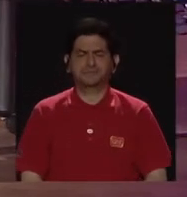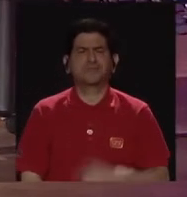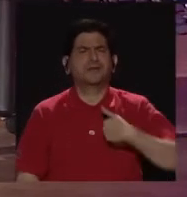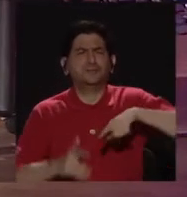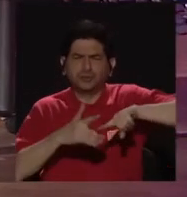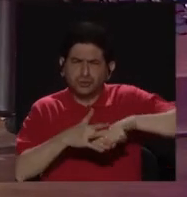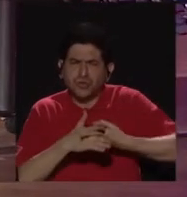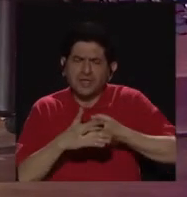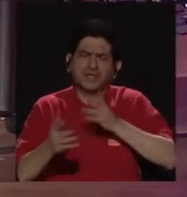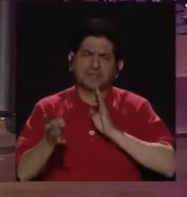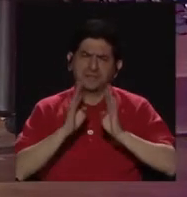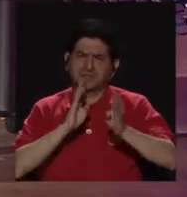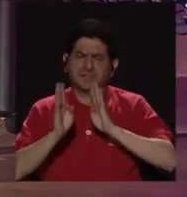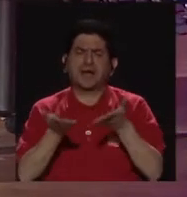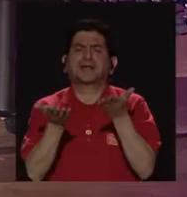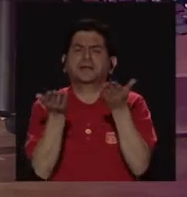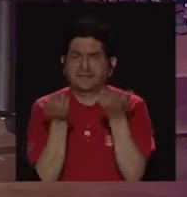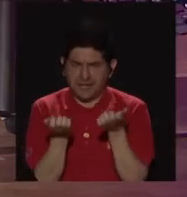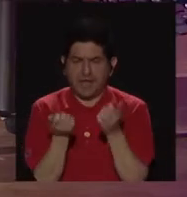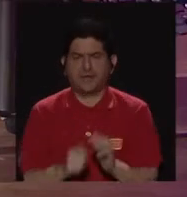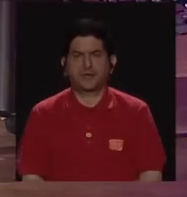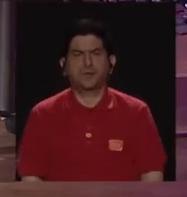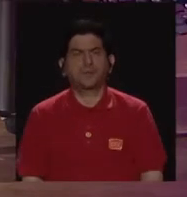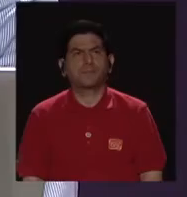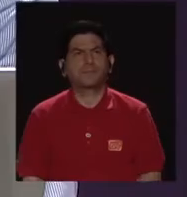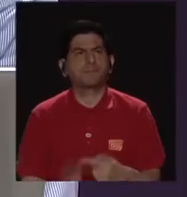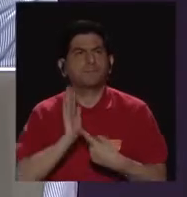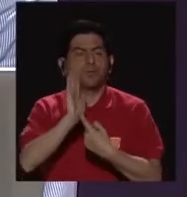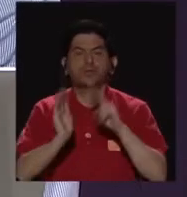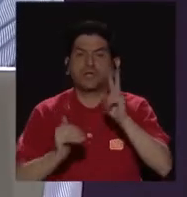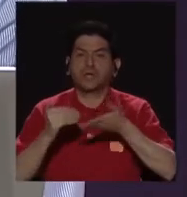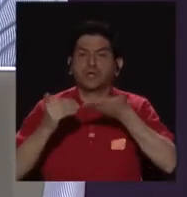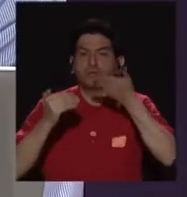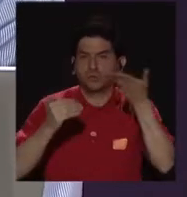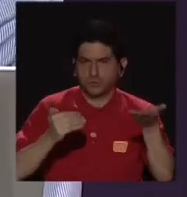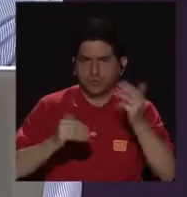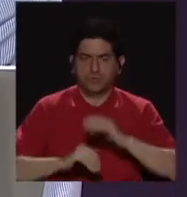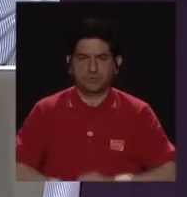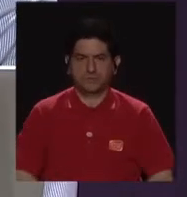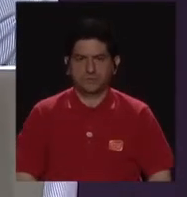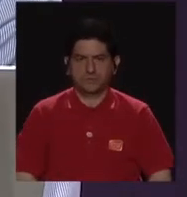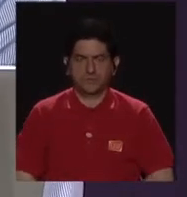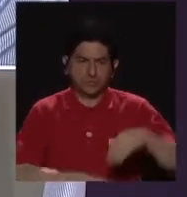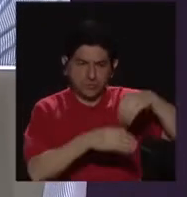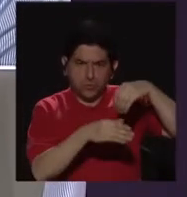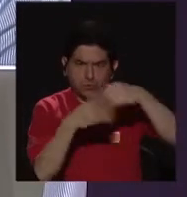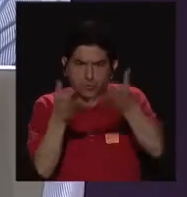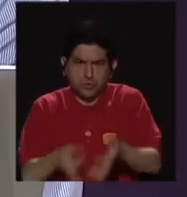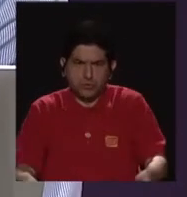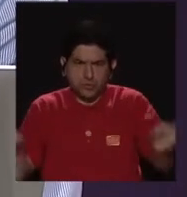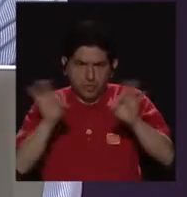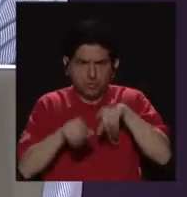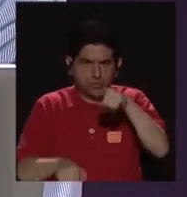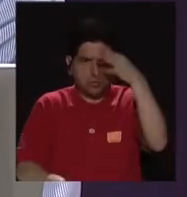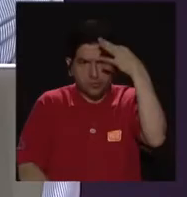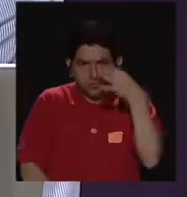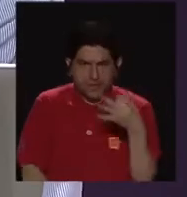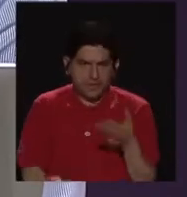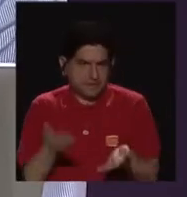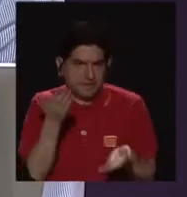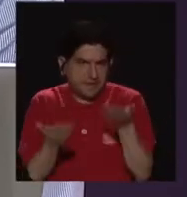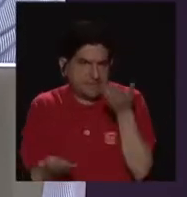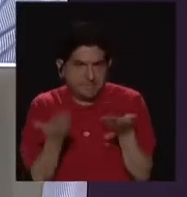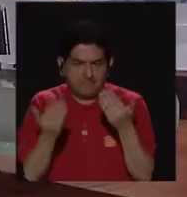gustaría iniciar la conversación rescatando dos aspectos o aportes importantes que ustedes consideren